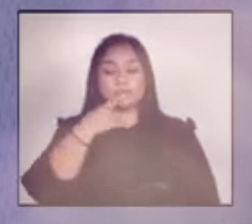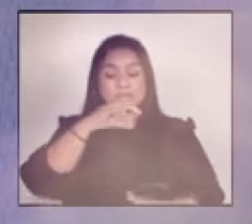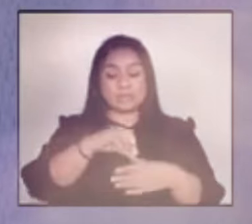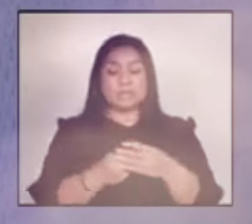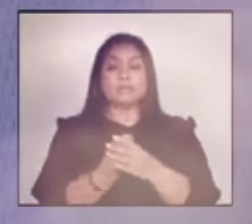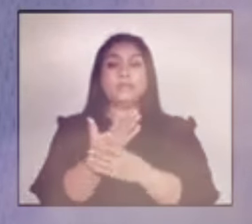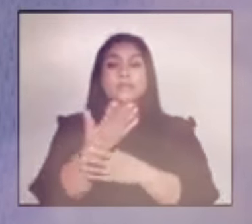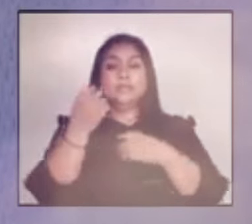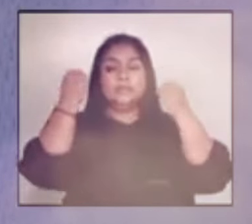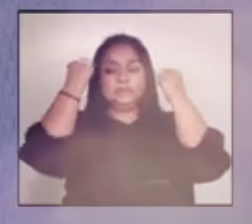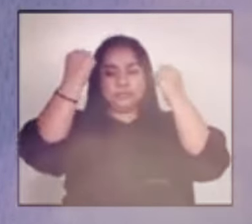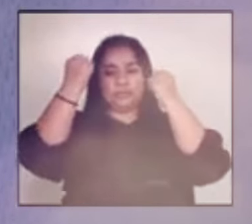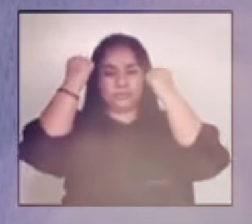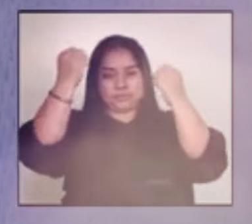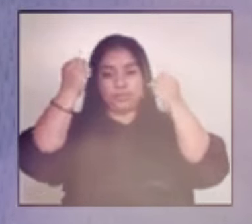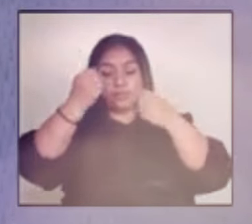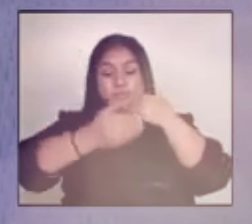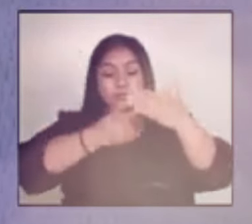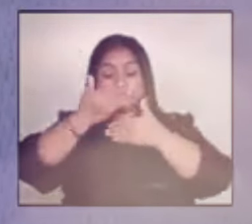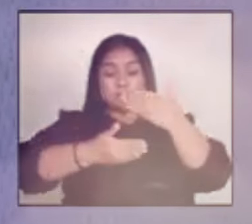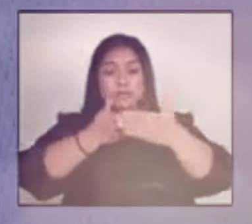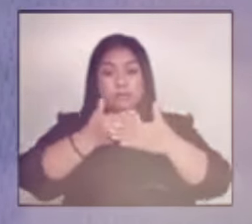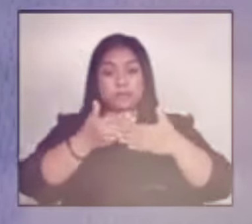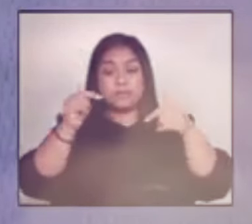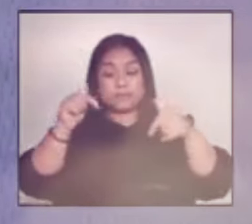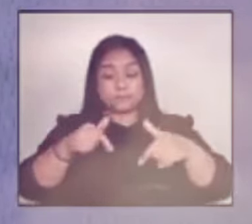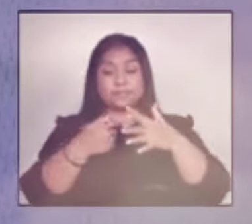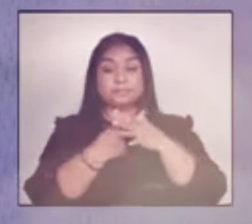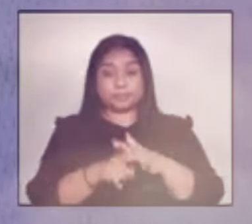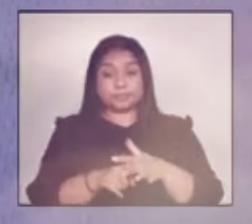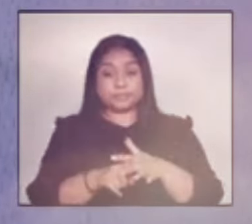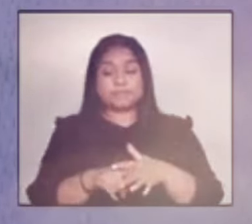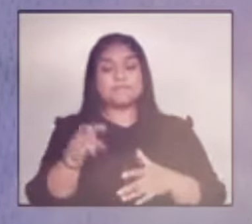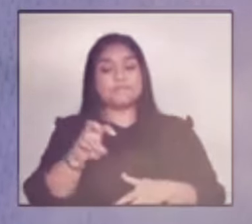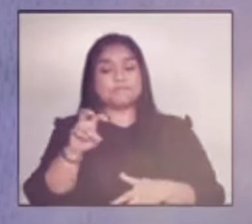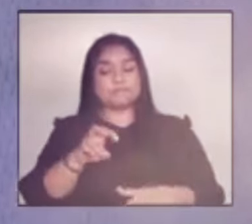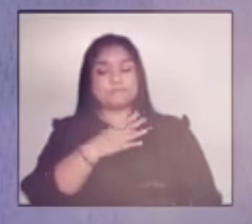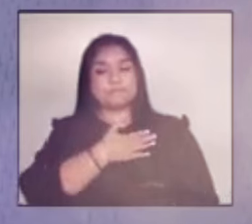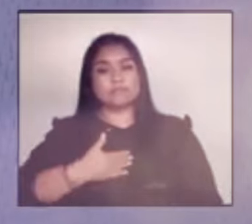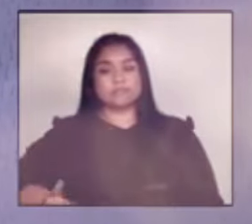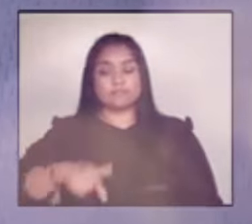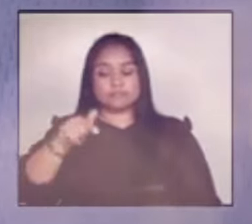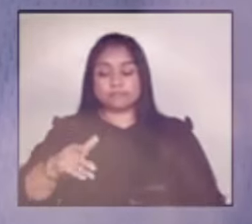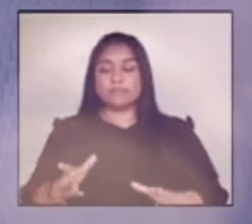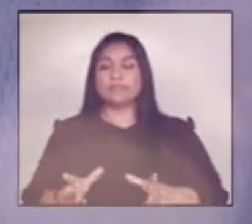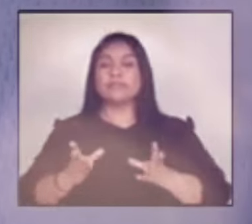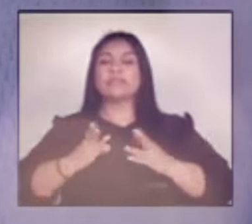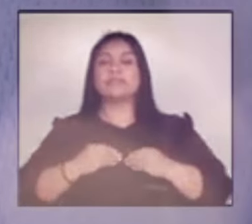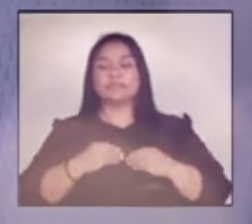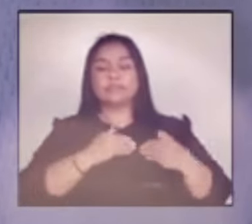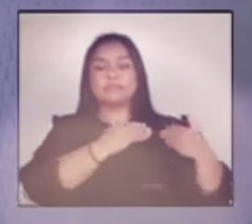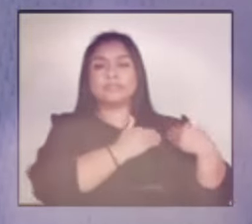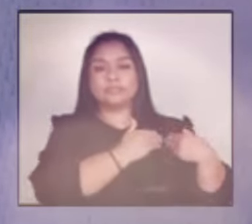progreso que estamos sembrando necesita de un gobierno que tome esta vocación. De